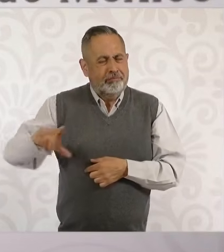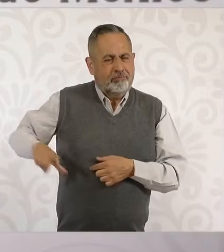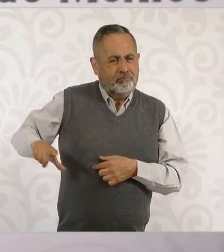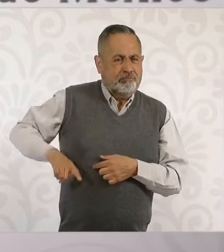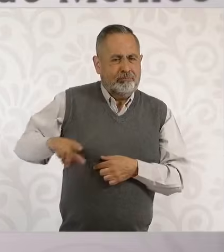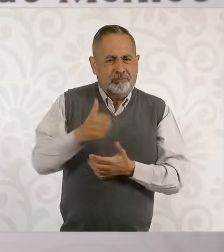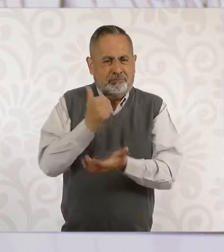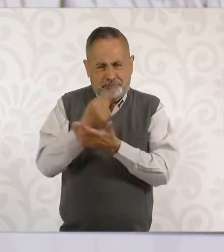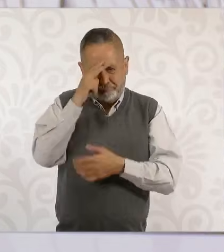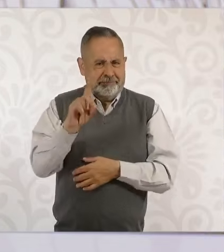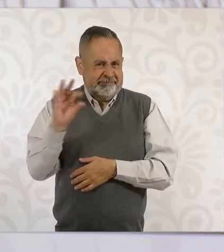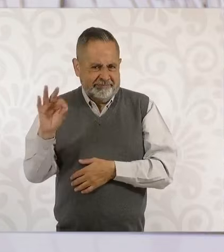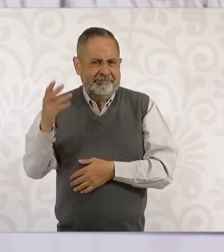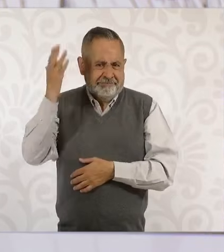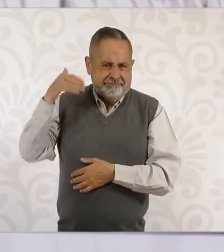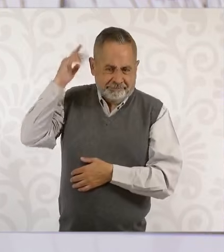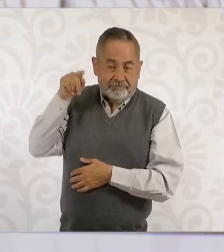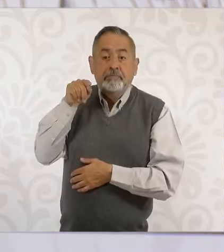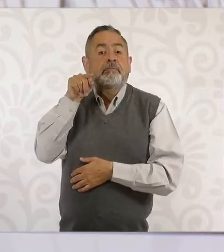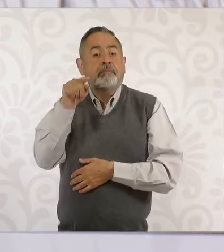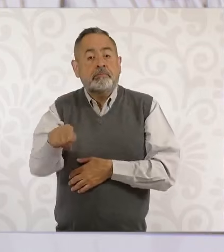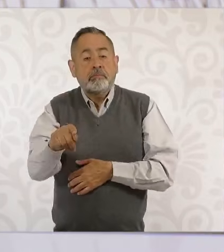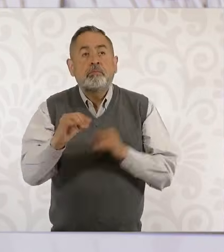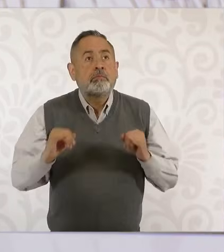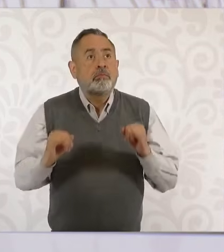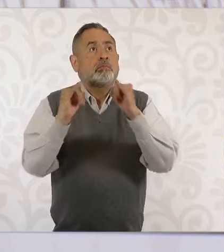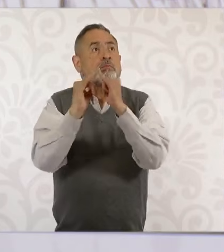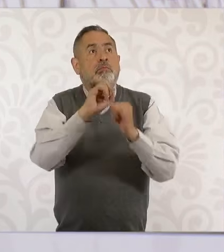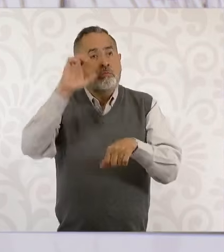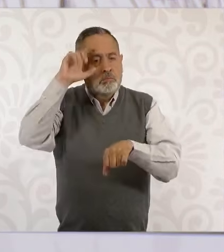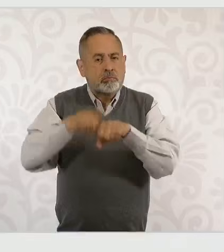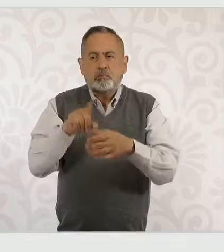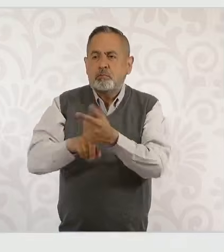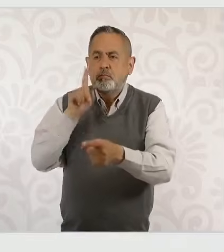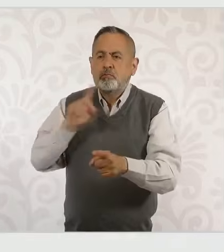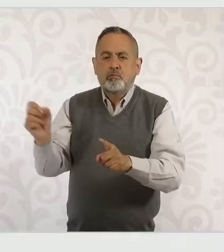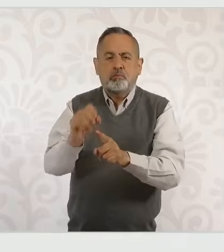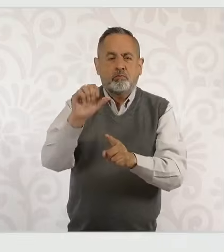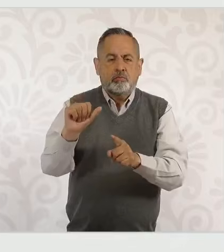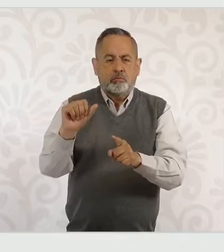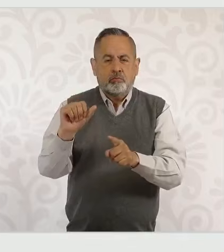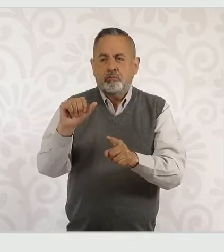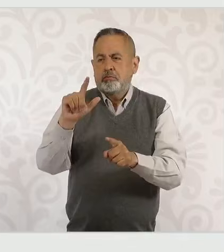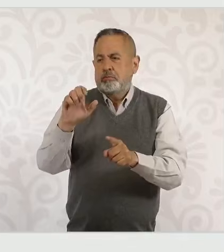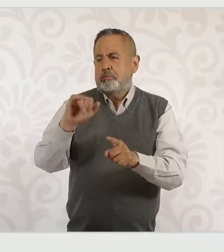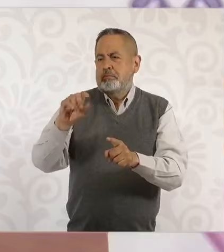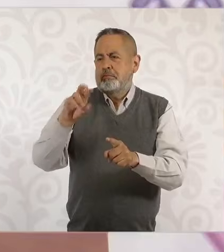Federal y tenía en el Instituto de Cultura a Aura, Alejandro